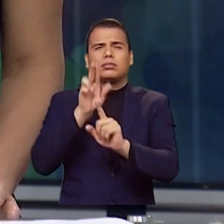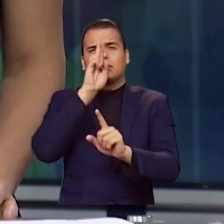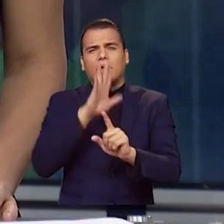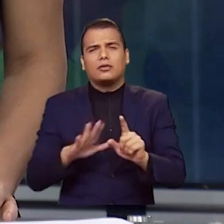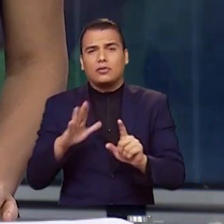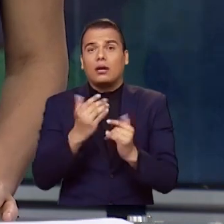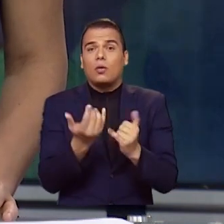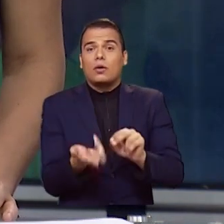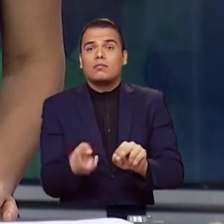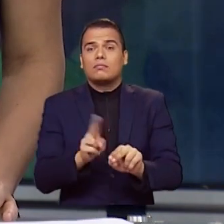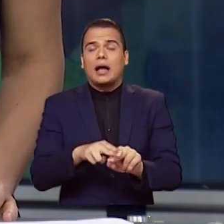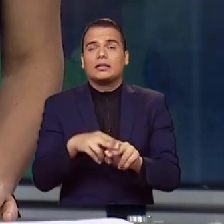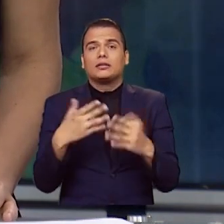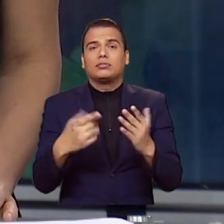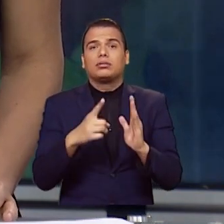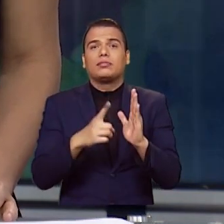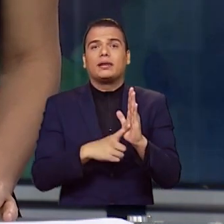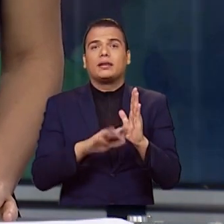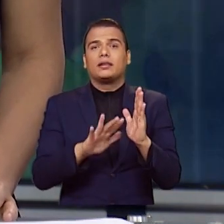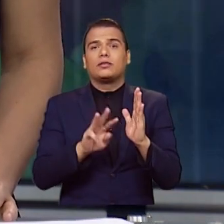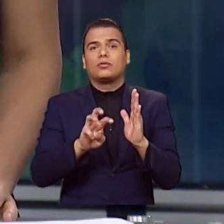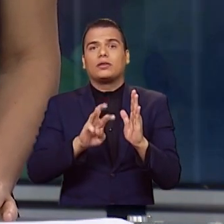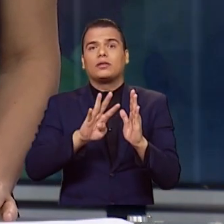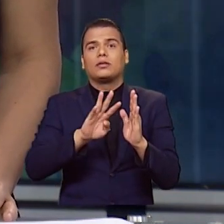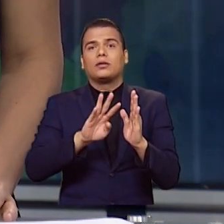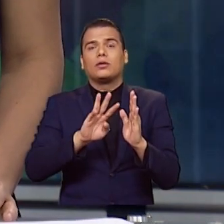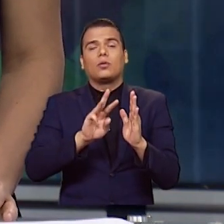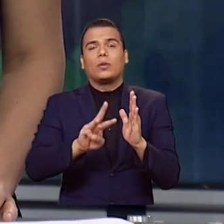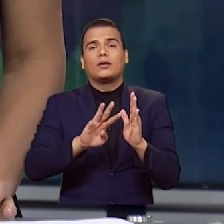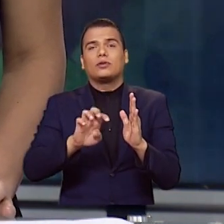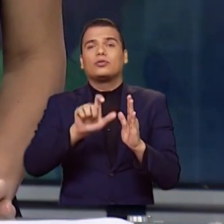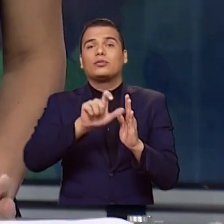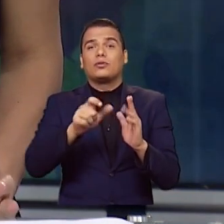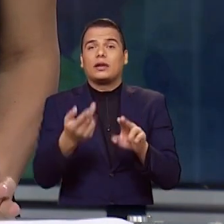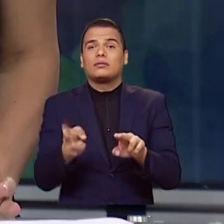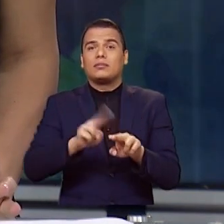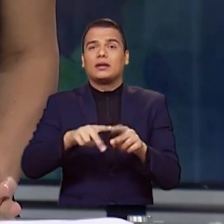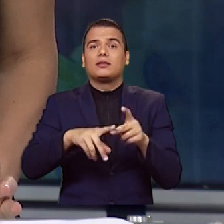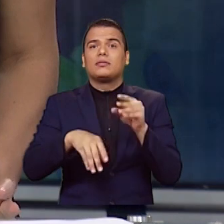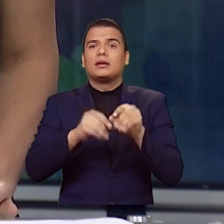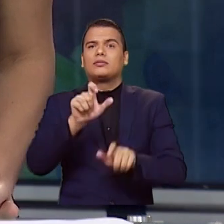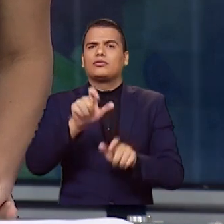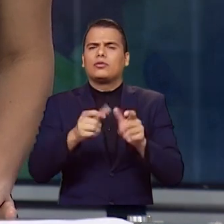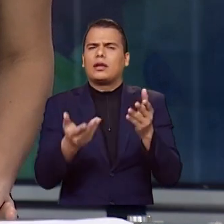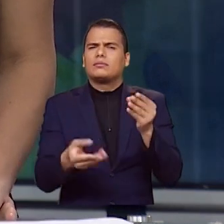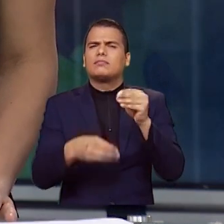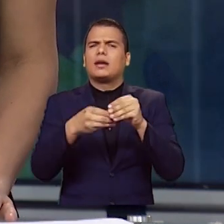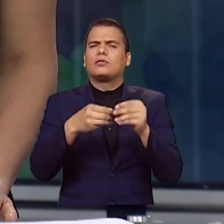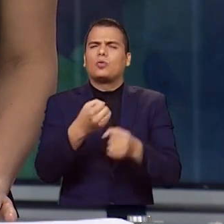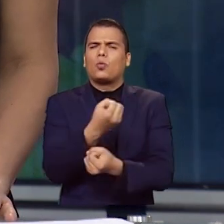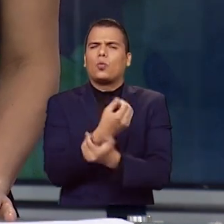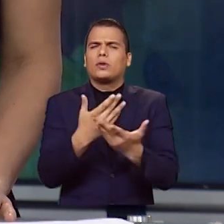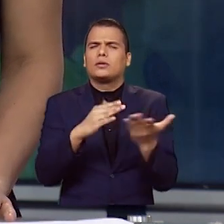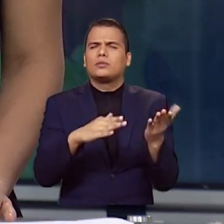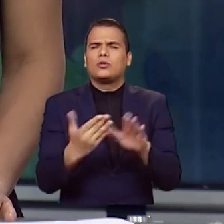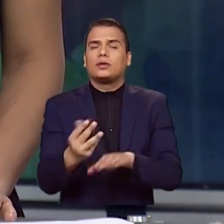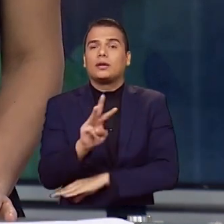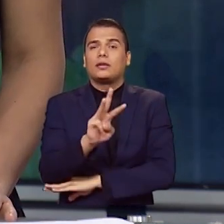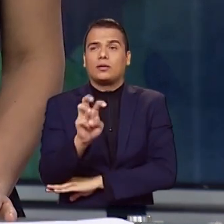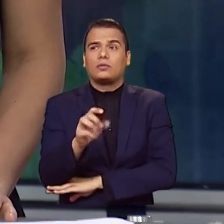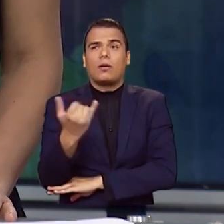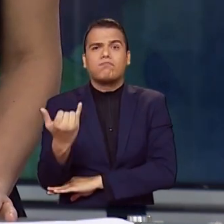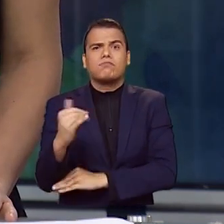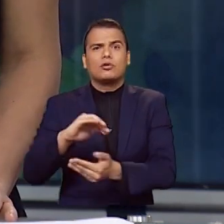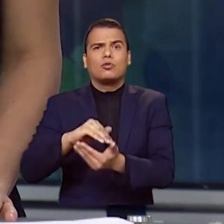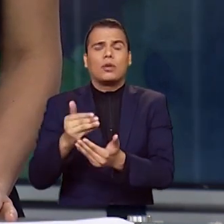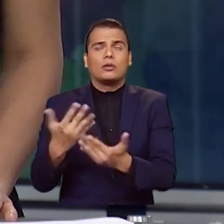registraron 1.548 nuevos casos y 37 fallecidos, y sus efectos se evidencian en zonas como Tumaco, con más de 600